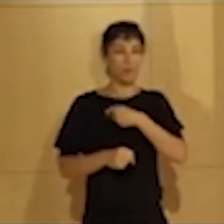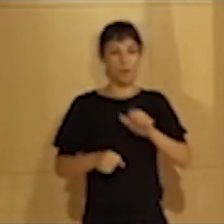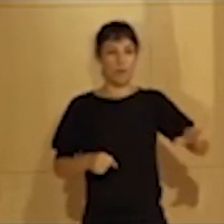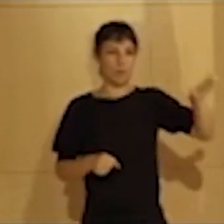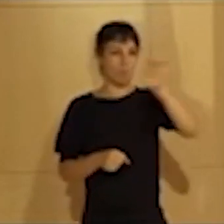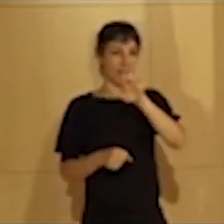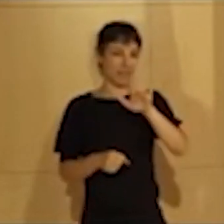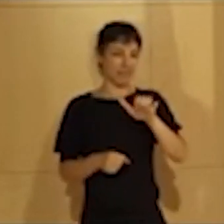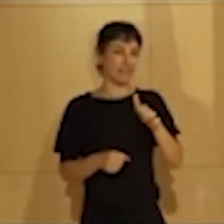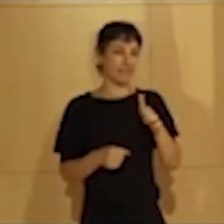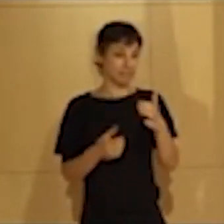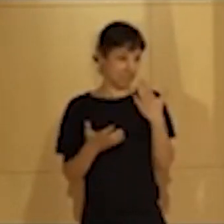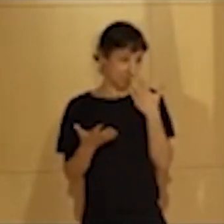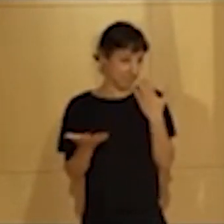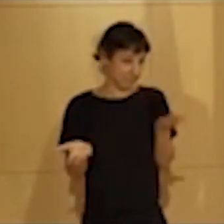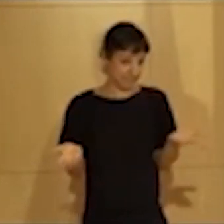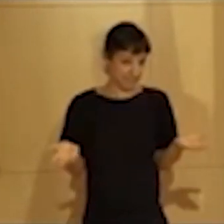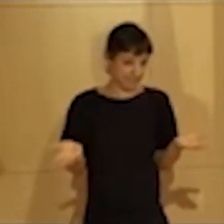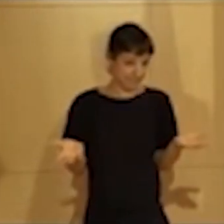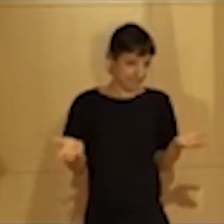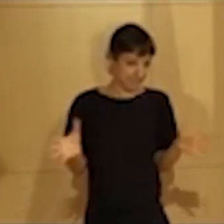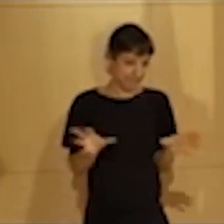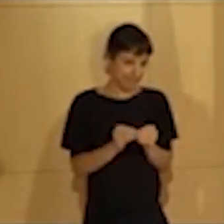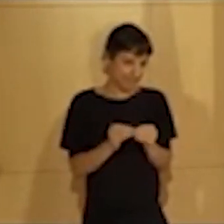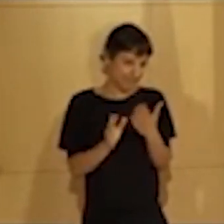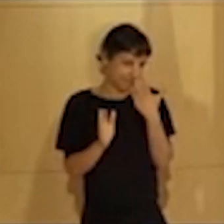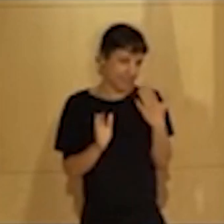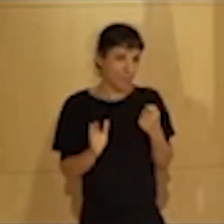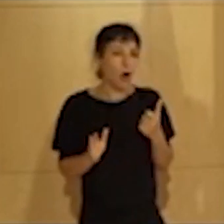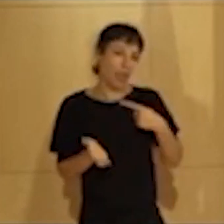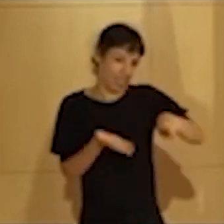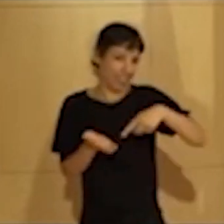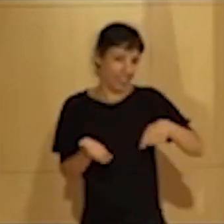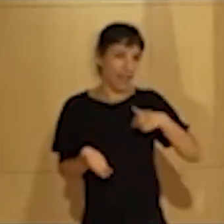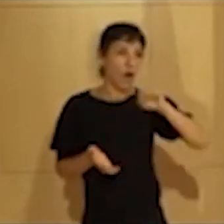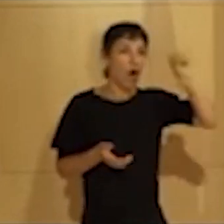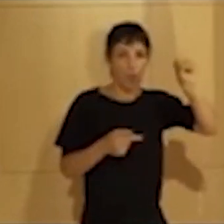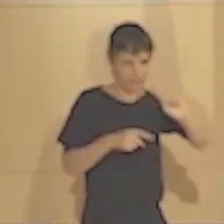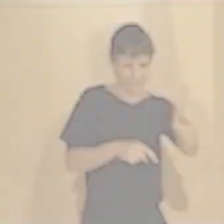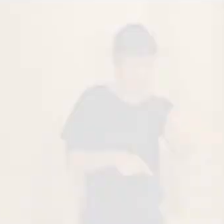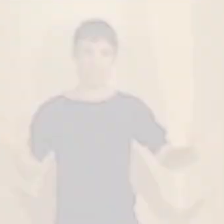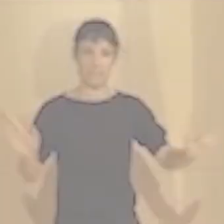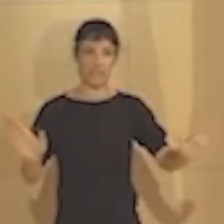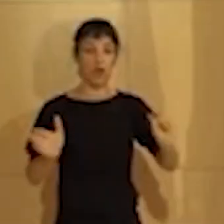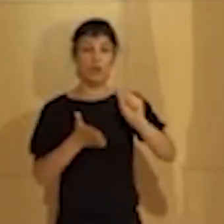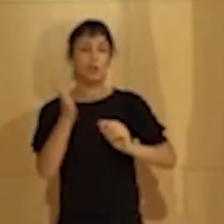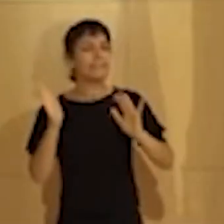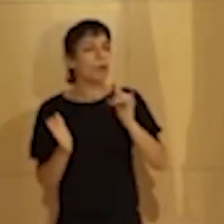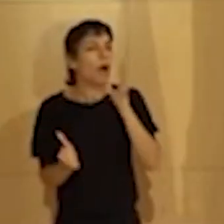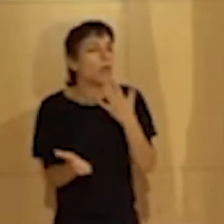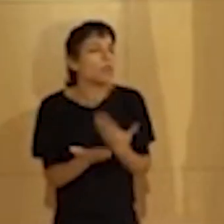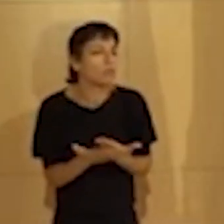Europea el señor Smith es decir en fin esto permítanme es ironía eh absolutamente ninguna no es que